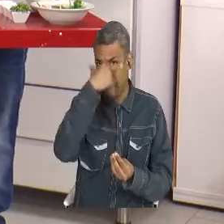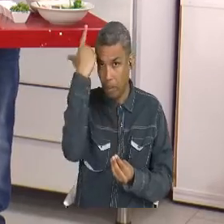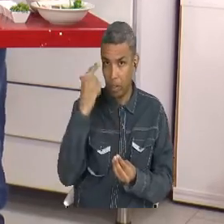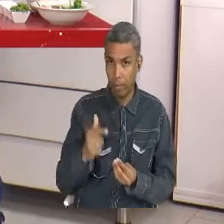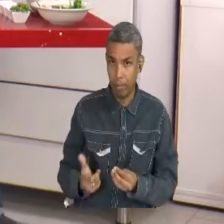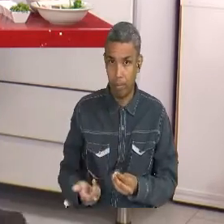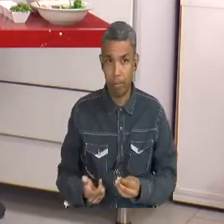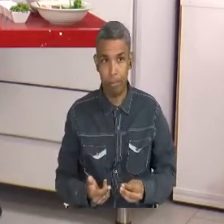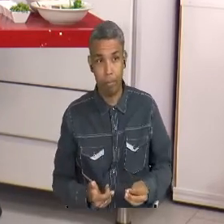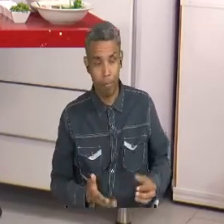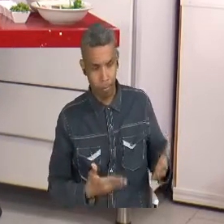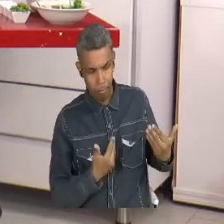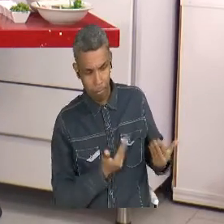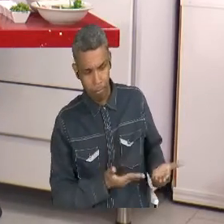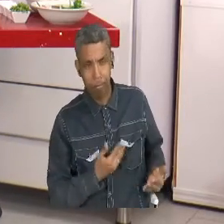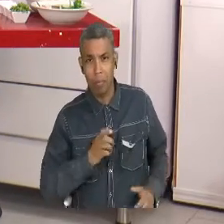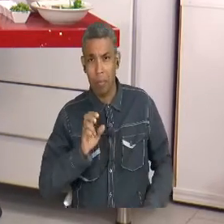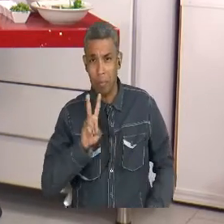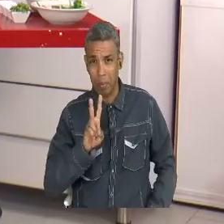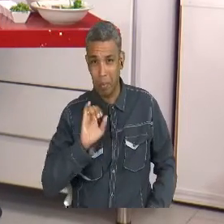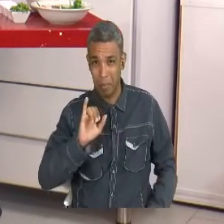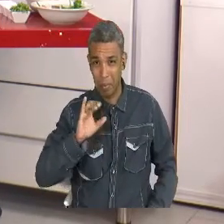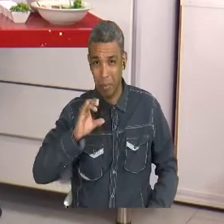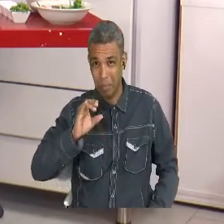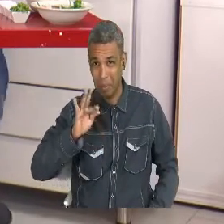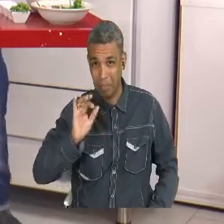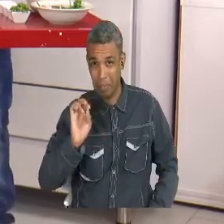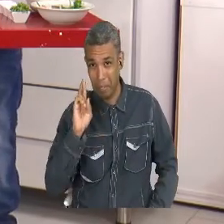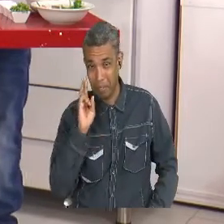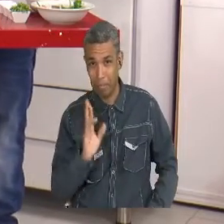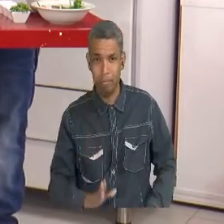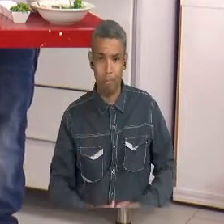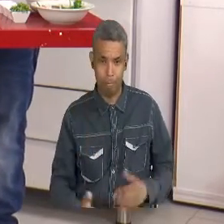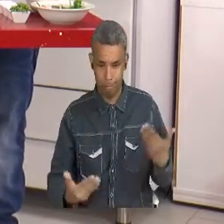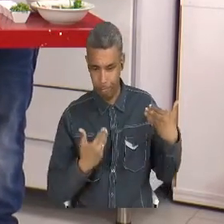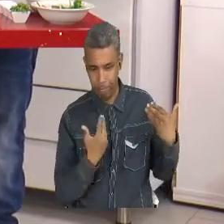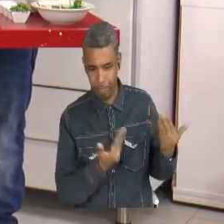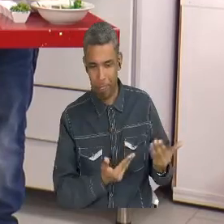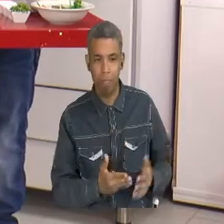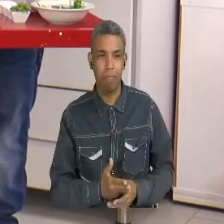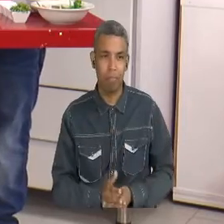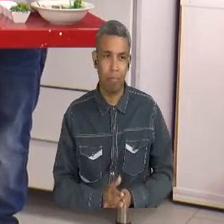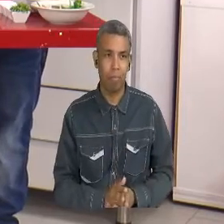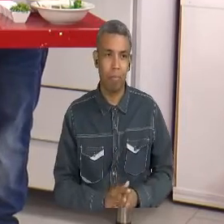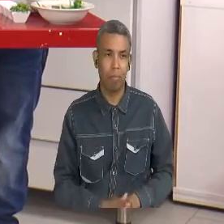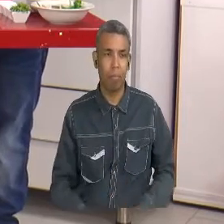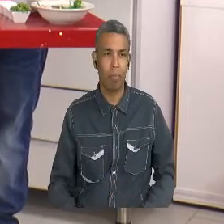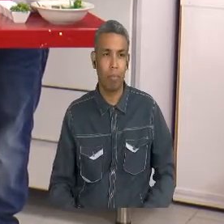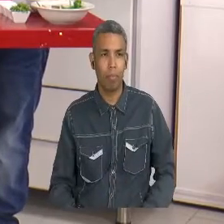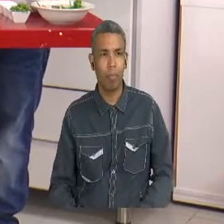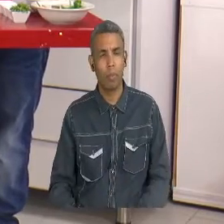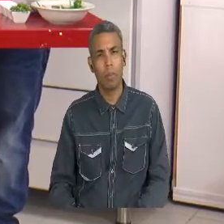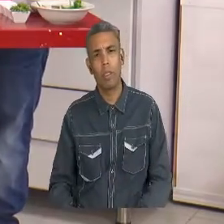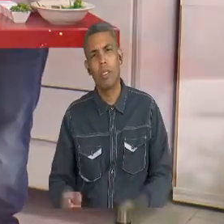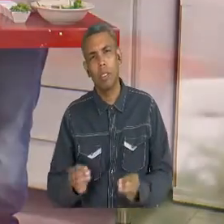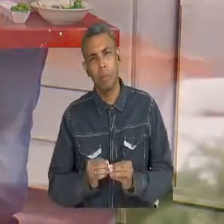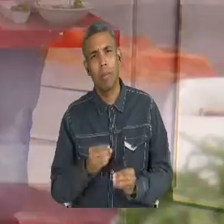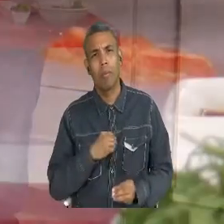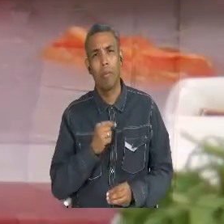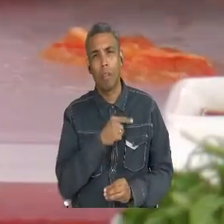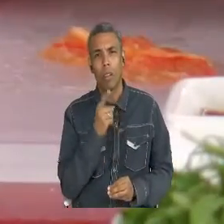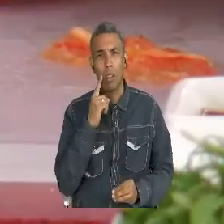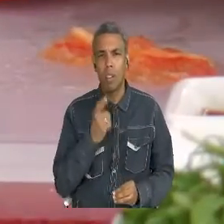aclarar que la galería es Juan Carlos Bolaños, pero él es Víctor Bolaños. Sí, sí, sí. Acá sí, yo voy. Bueno, Víctor, a propósito, ¿cuánto tiempo tiene la galería